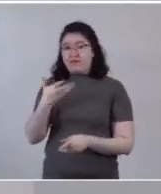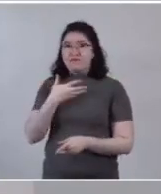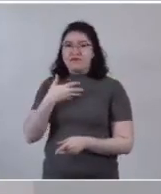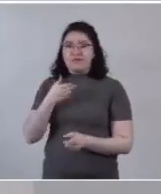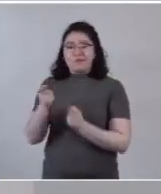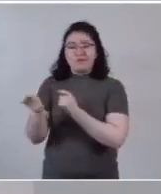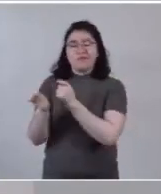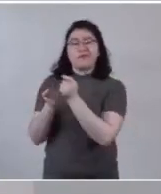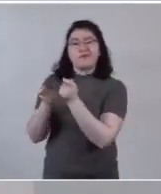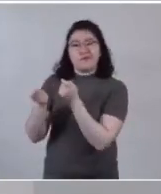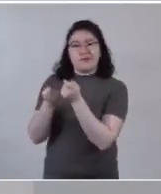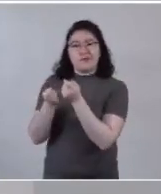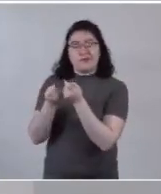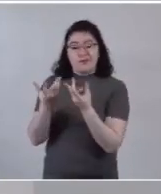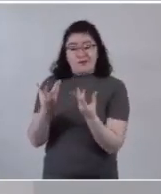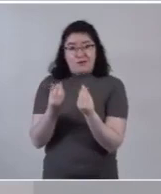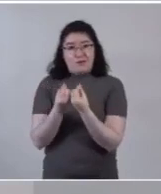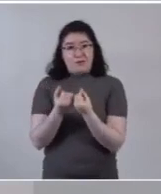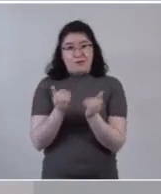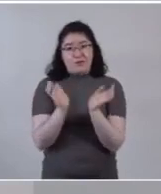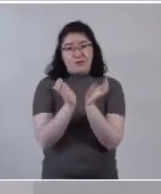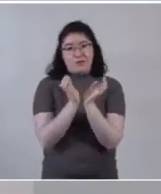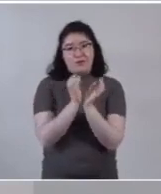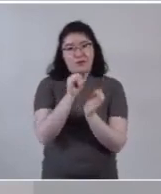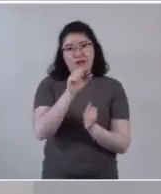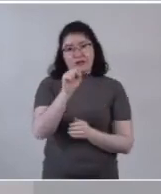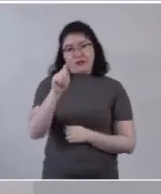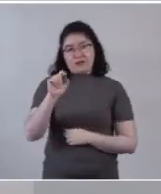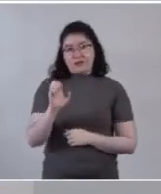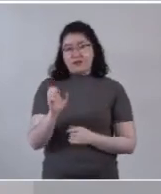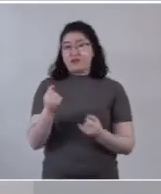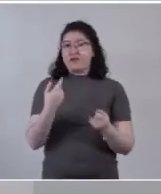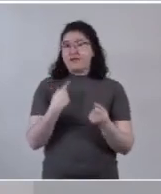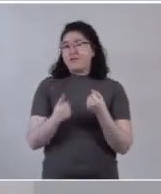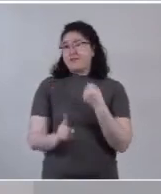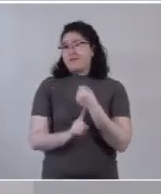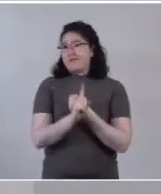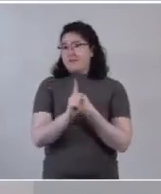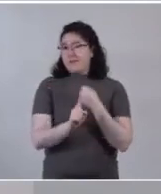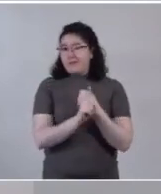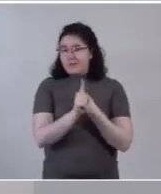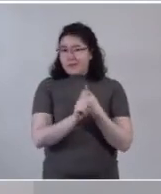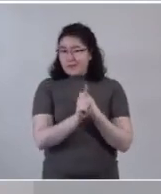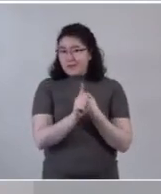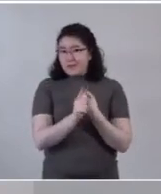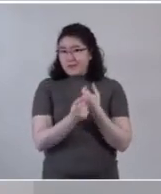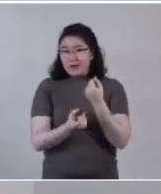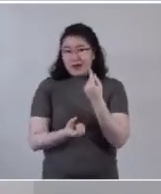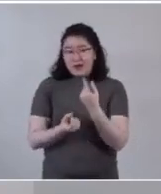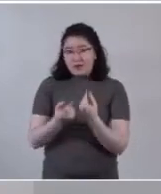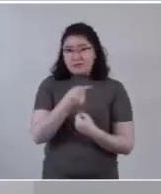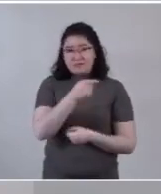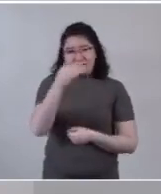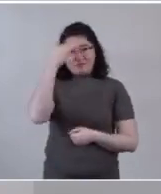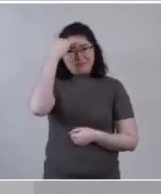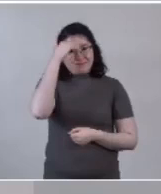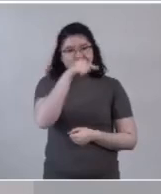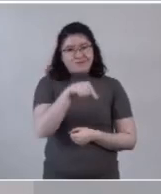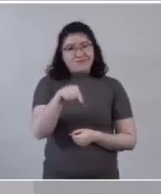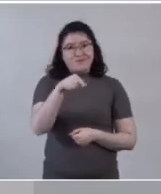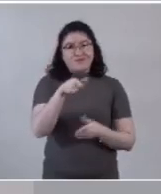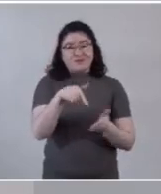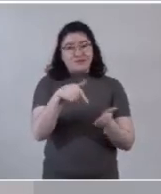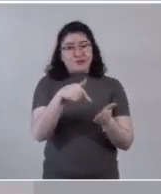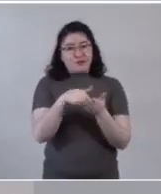el ISSSTE, ellos tuvieron algunos problemas con sus… ustedes saben que ellos tienen